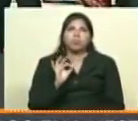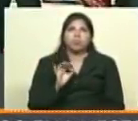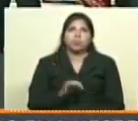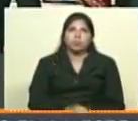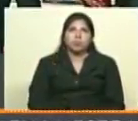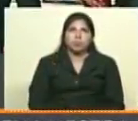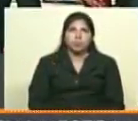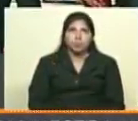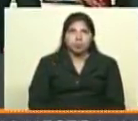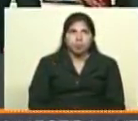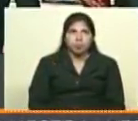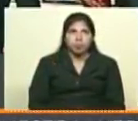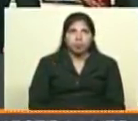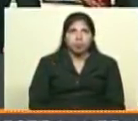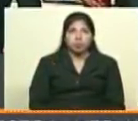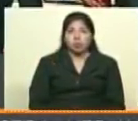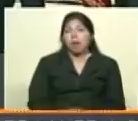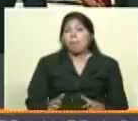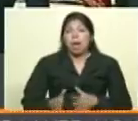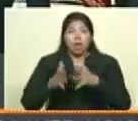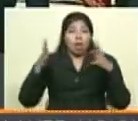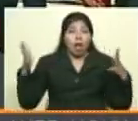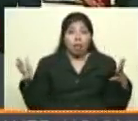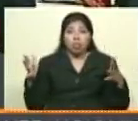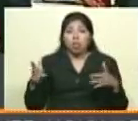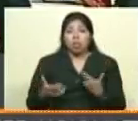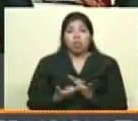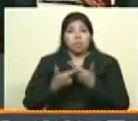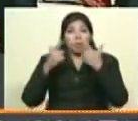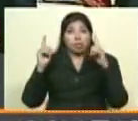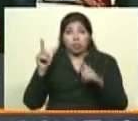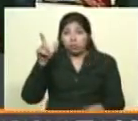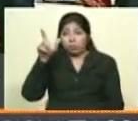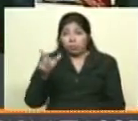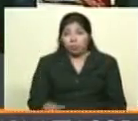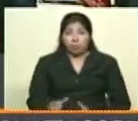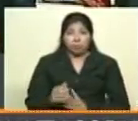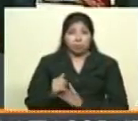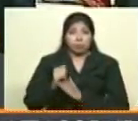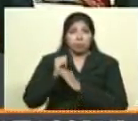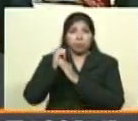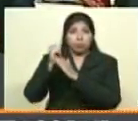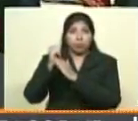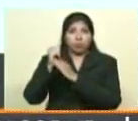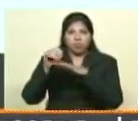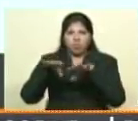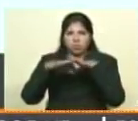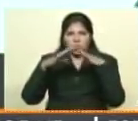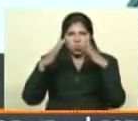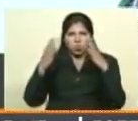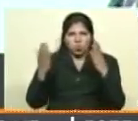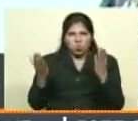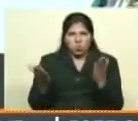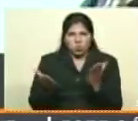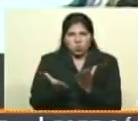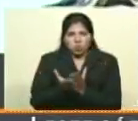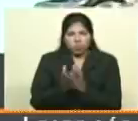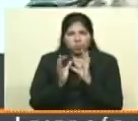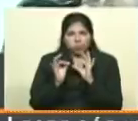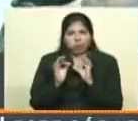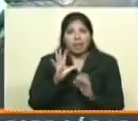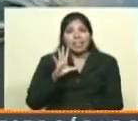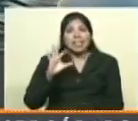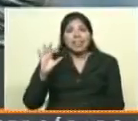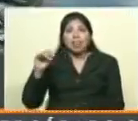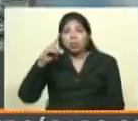grande libertador, el más grande de los hombres que ha parido toda la tierra americana en 500 años